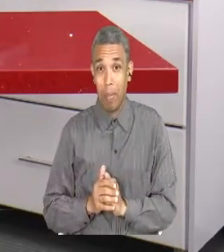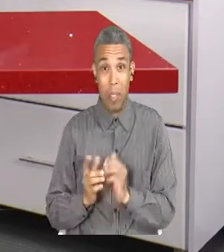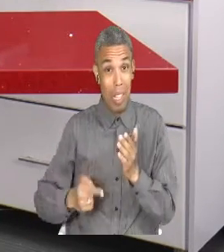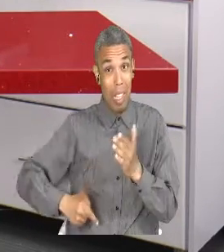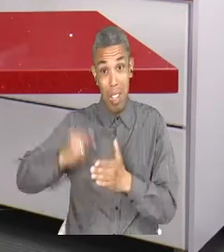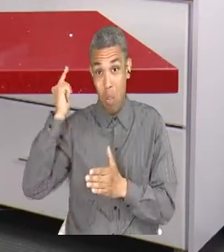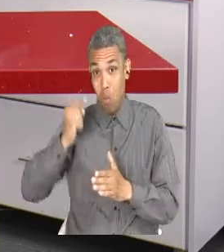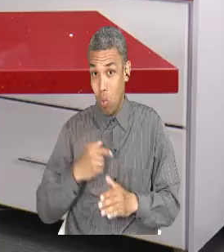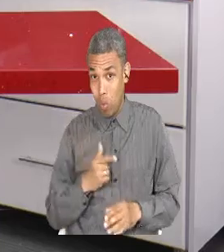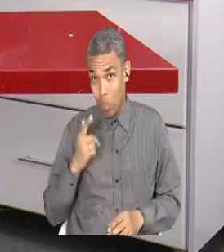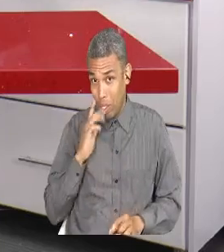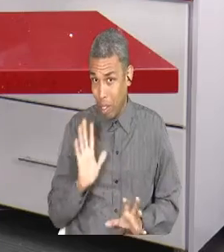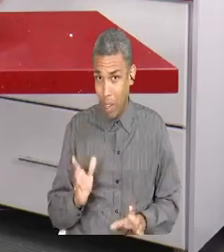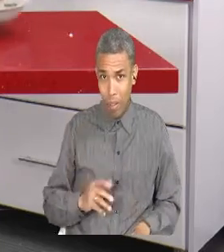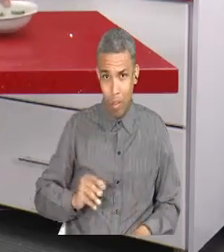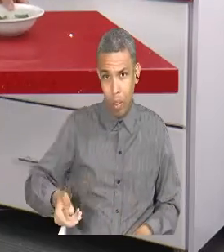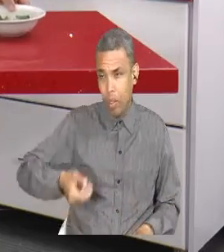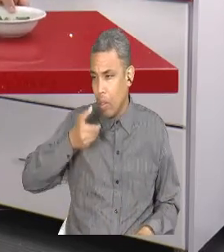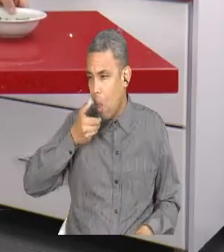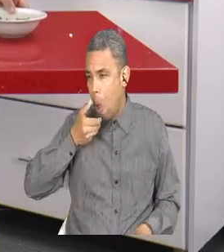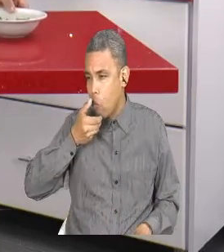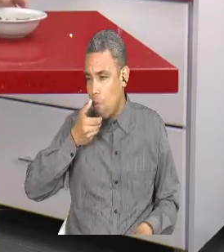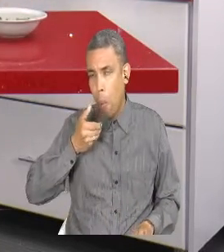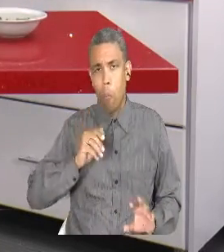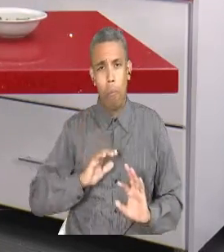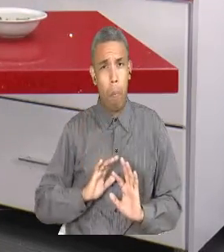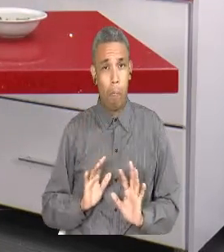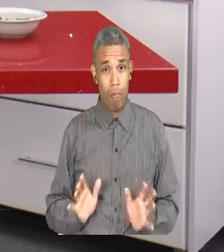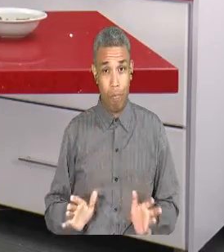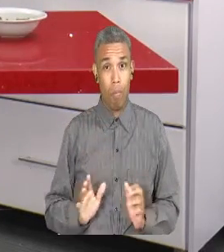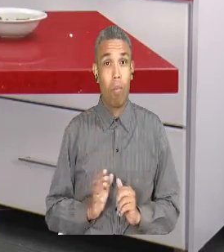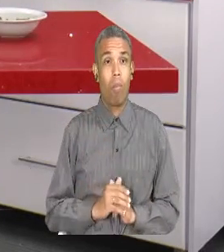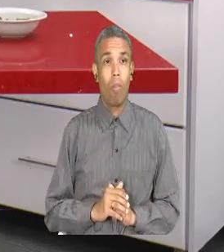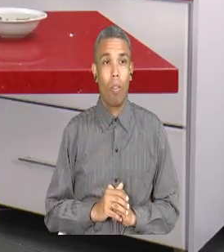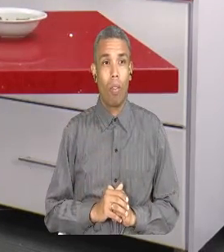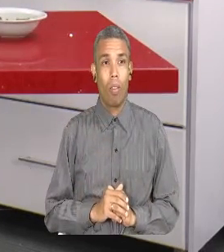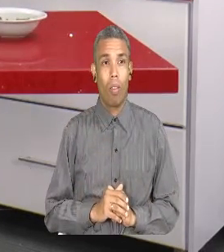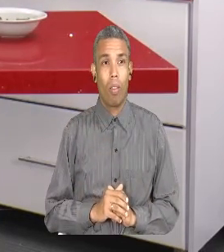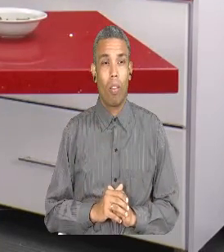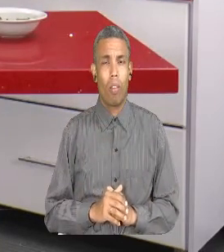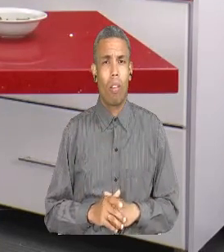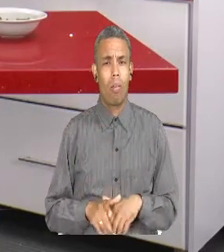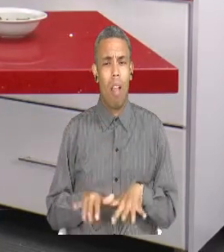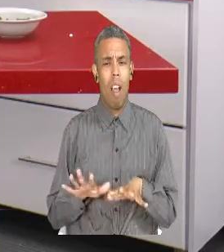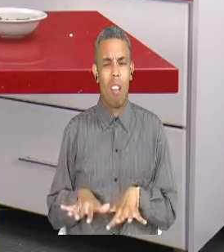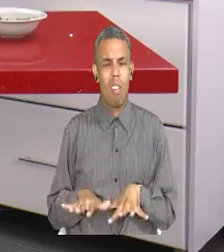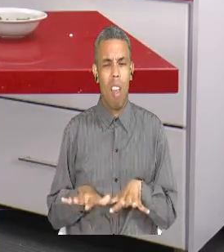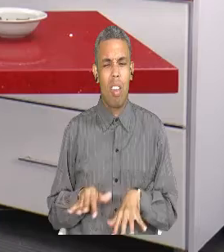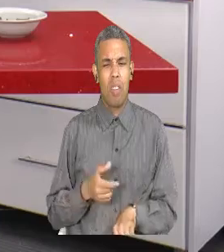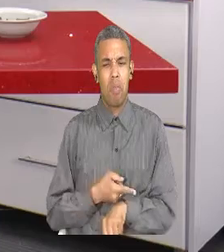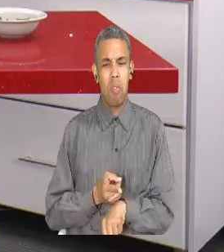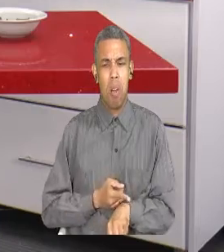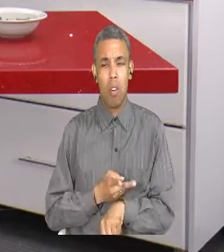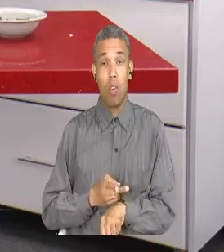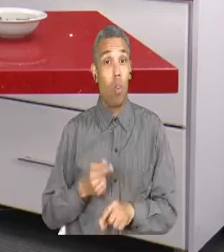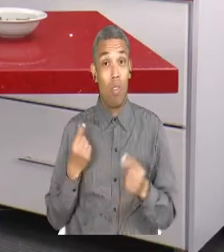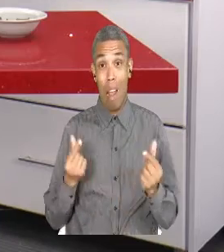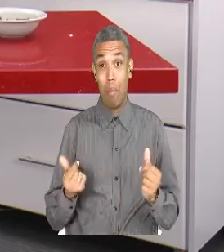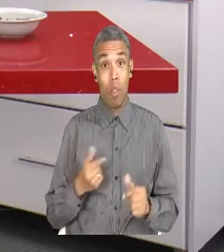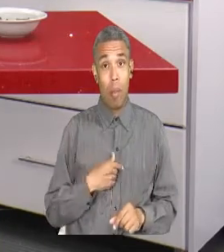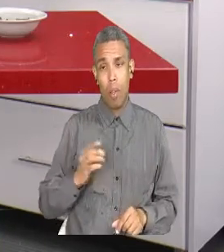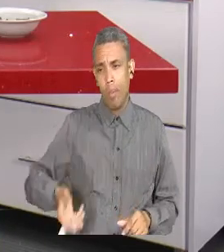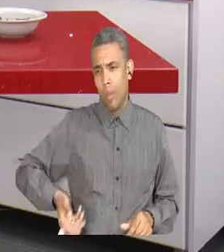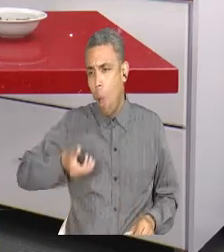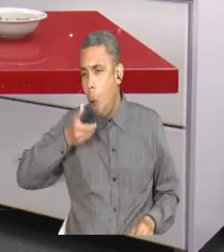porque es una receta, claro, que por más que sea su helado, no, lo, no se lo ideal de esta receta ahí es tener temperatura del aceite,